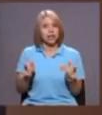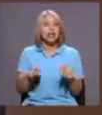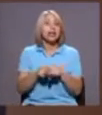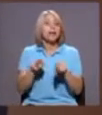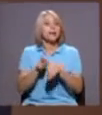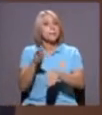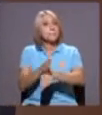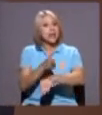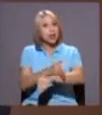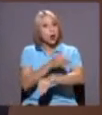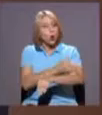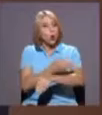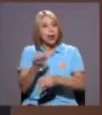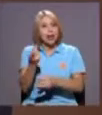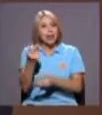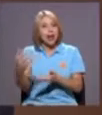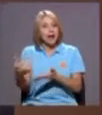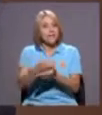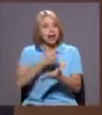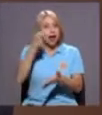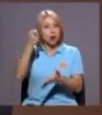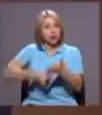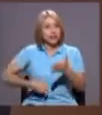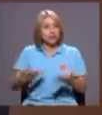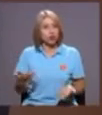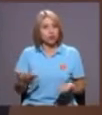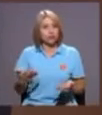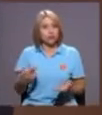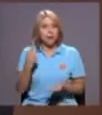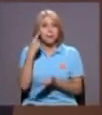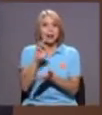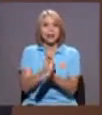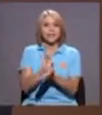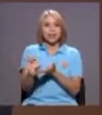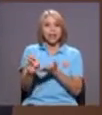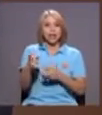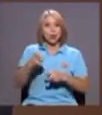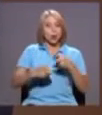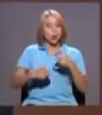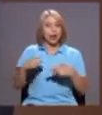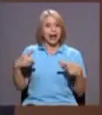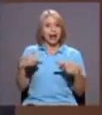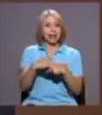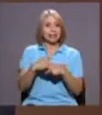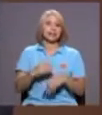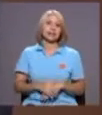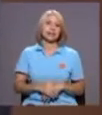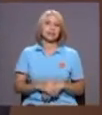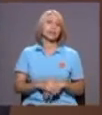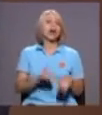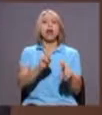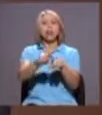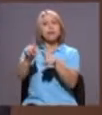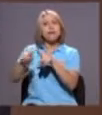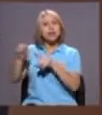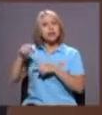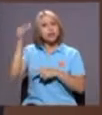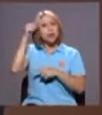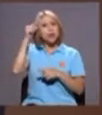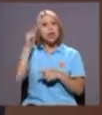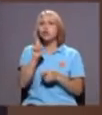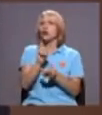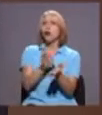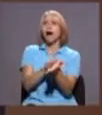la recaudación, de manera que pudiéramos evitar una crisis. A los gobiernos no se les aplaude por evitar